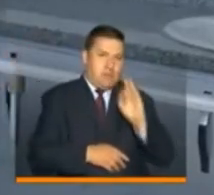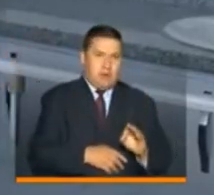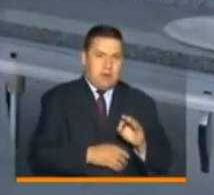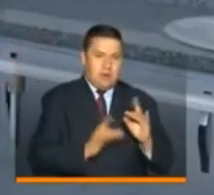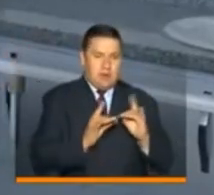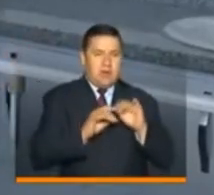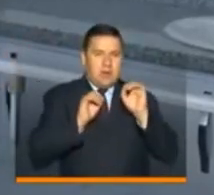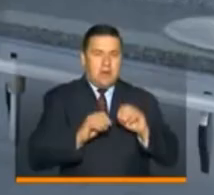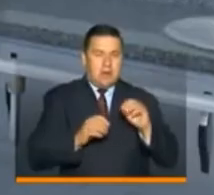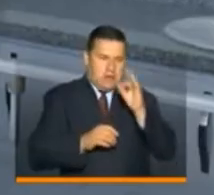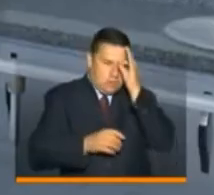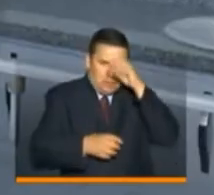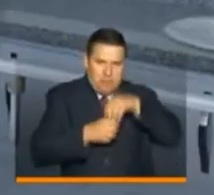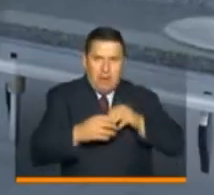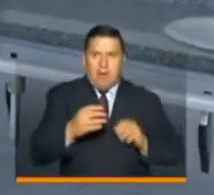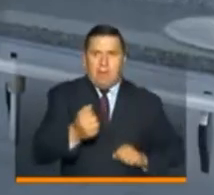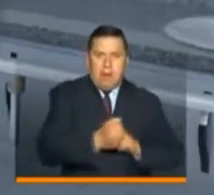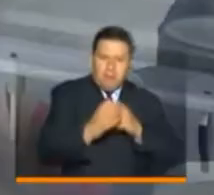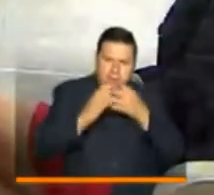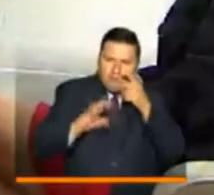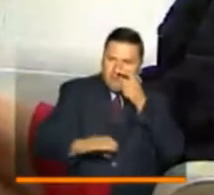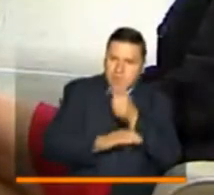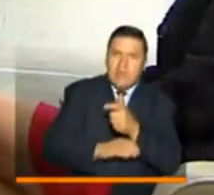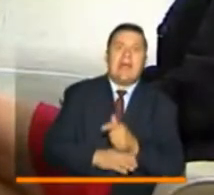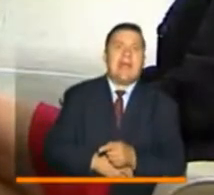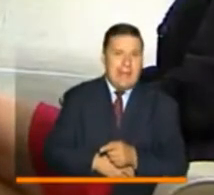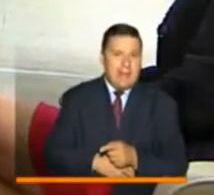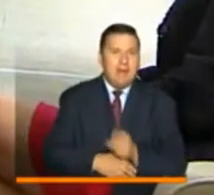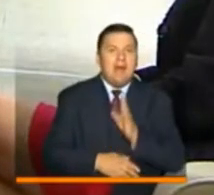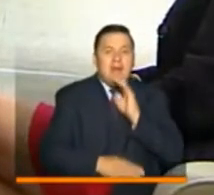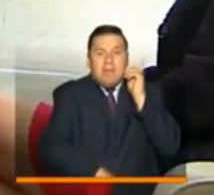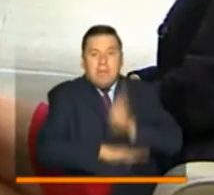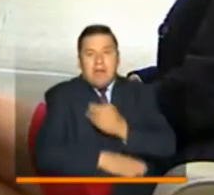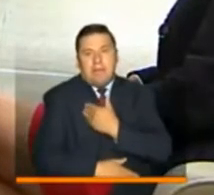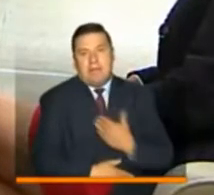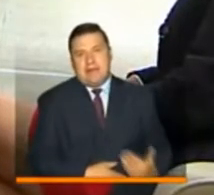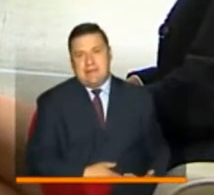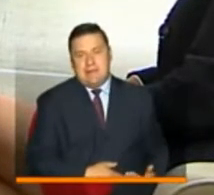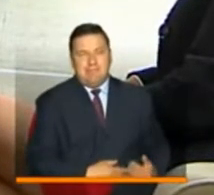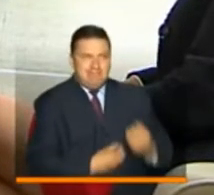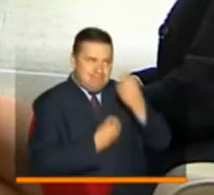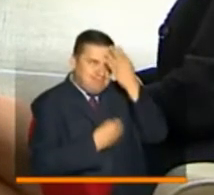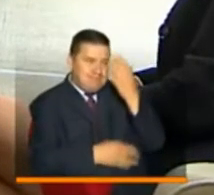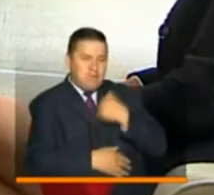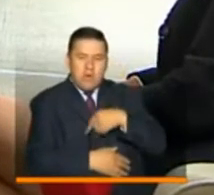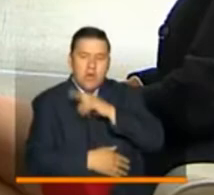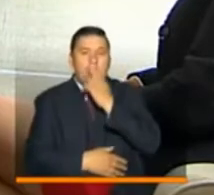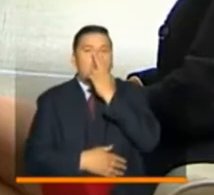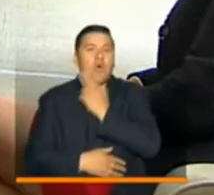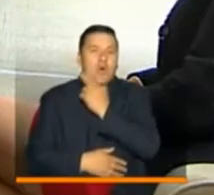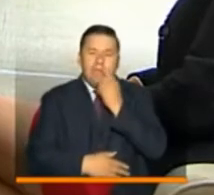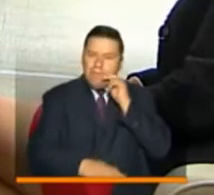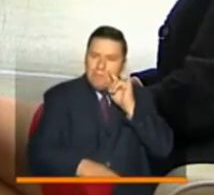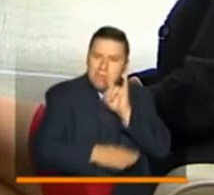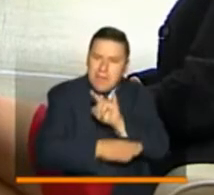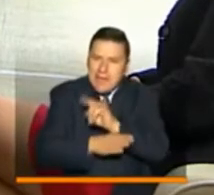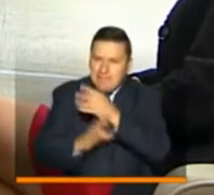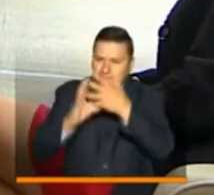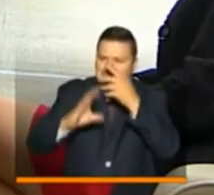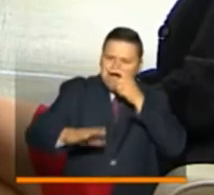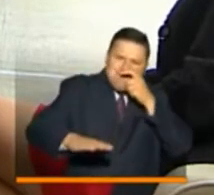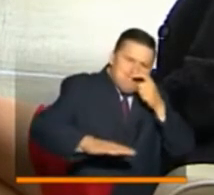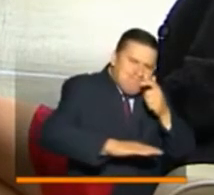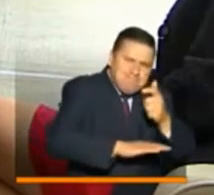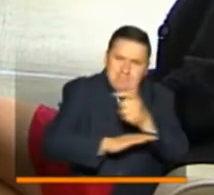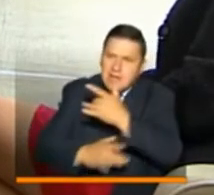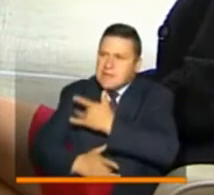esta capacidad institucional. Es así como, por instrucción suya, presidente, seguimos comprometidos en vigilar a todos los actores